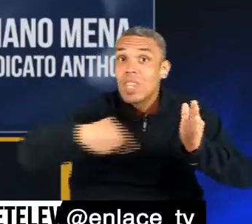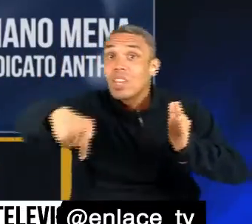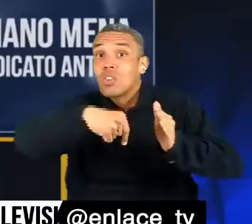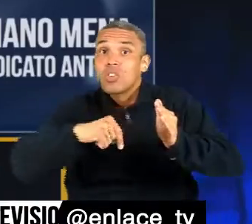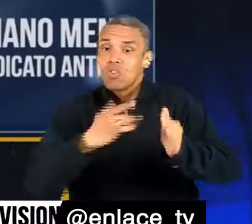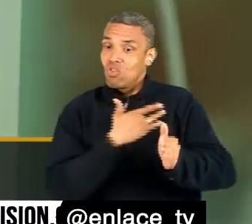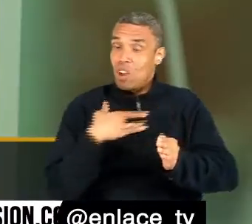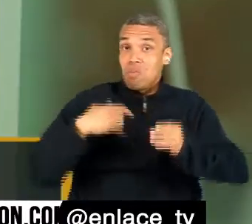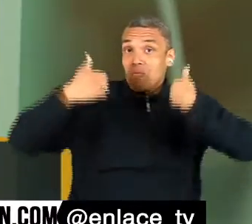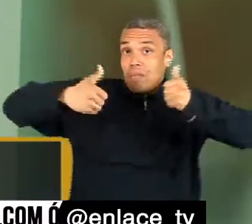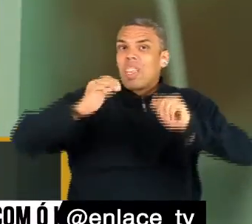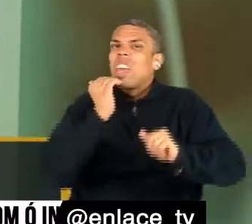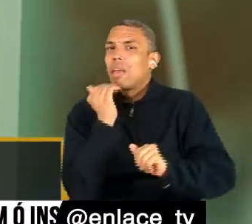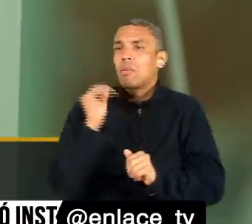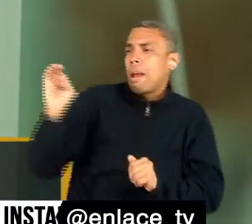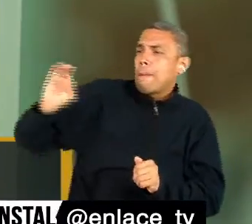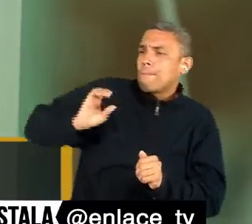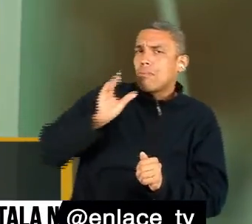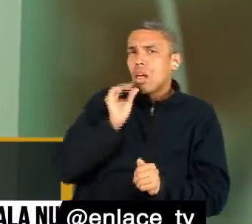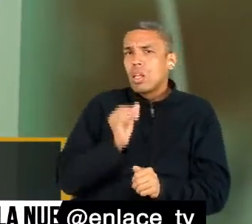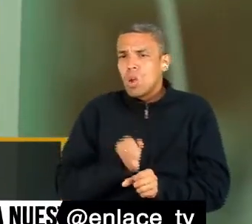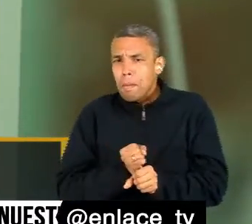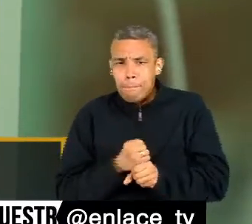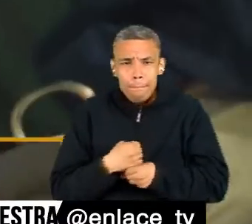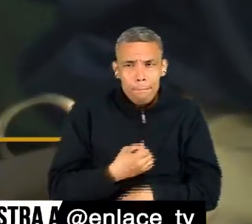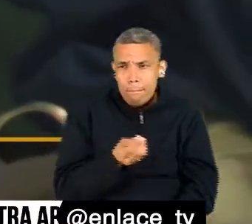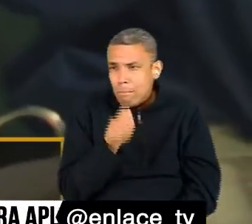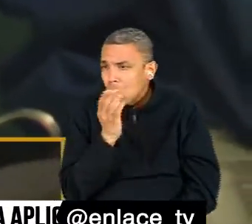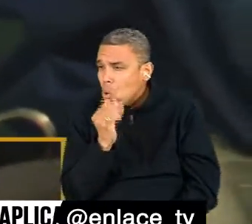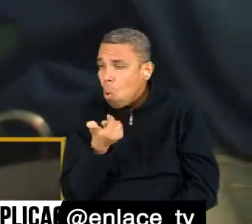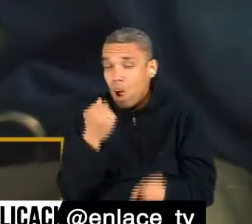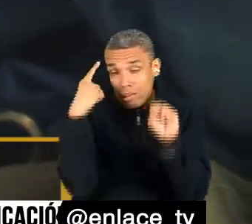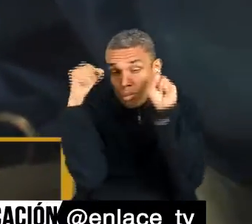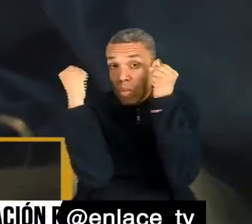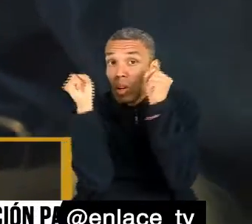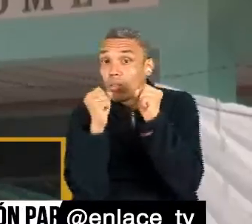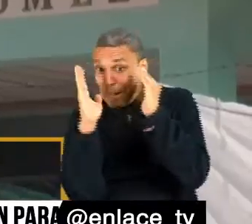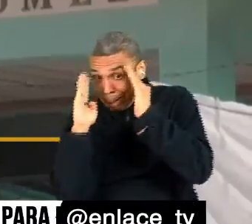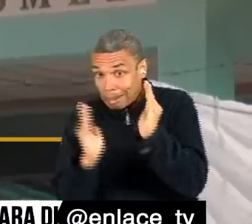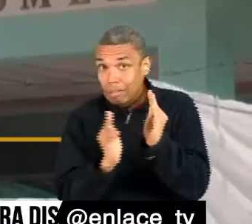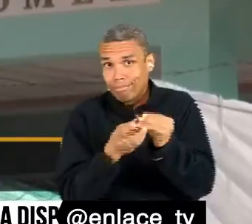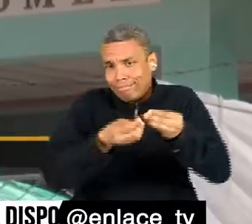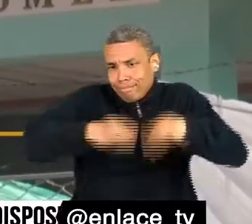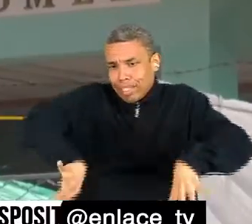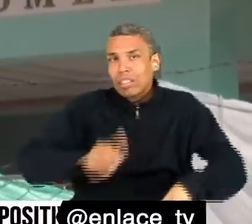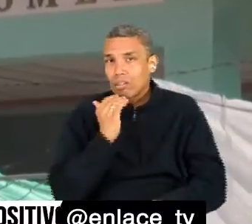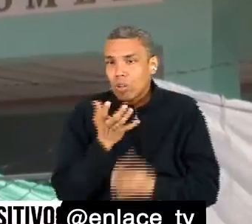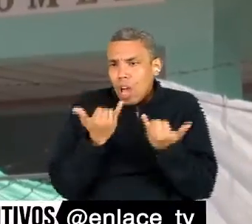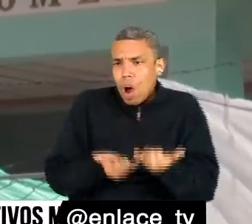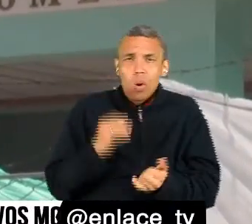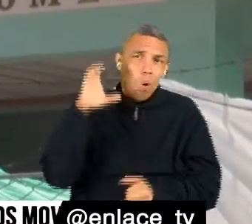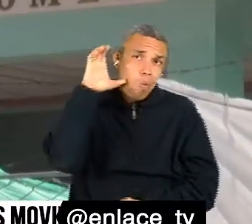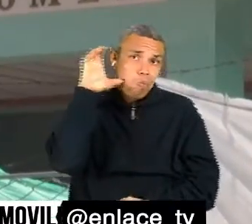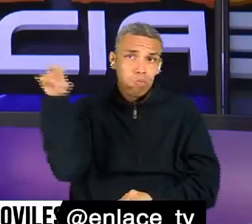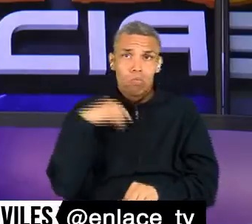los mismos. A esta hora, la atención en la prestación de los servicios de salud a usuarios del centro asistencial es